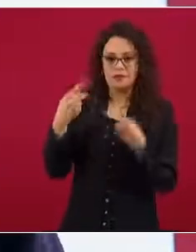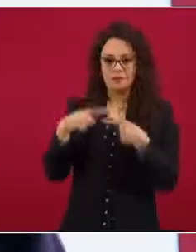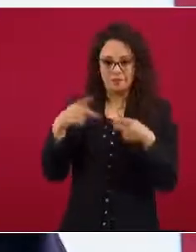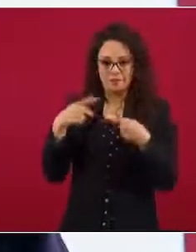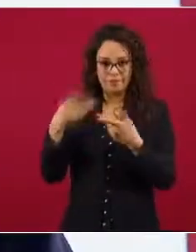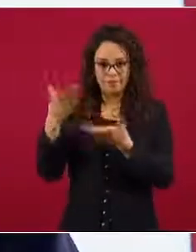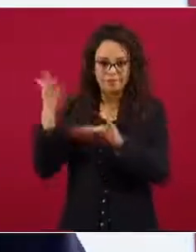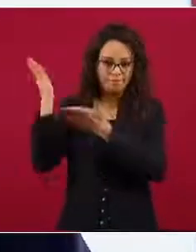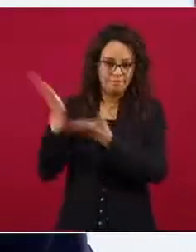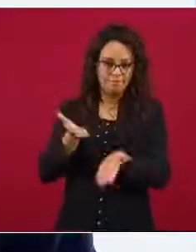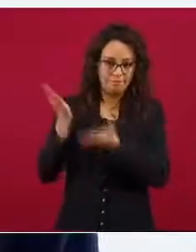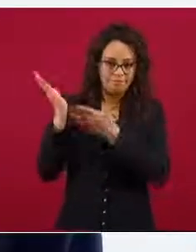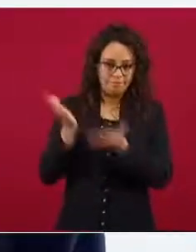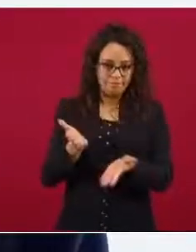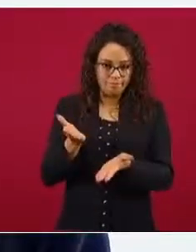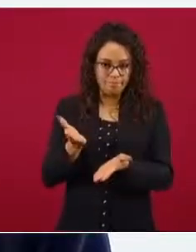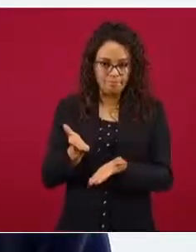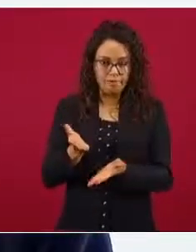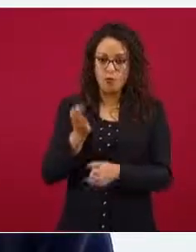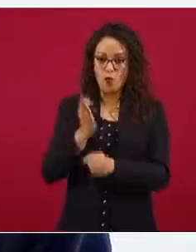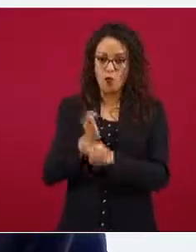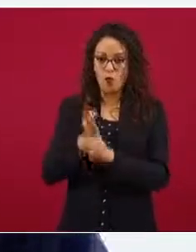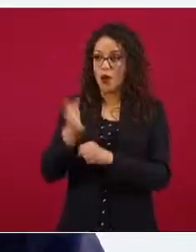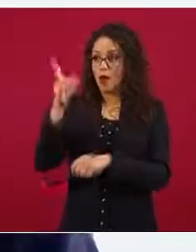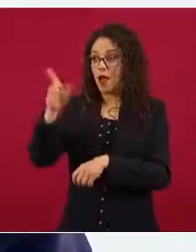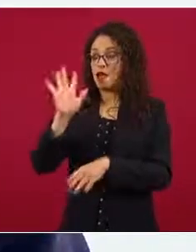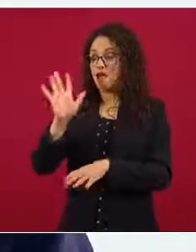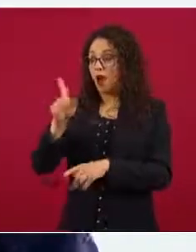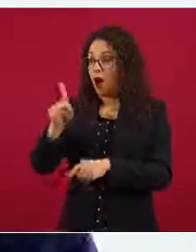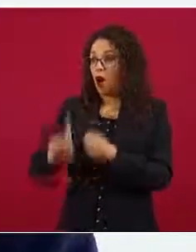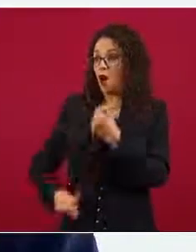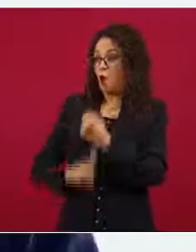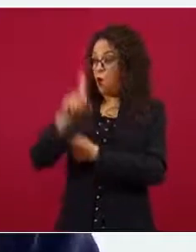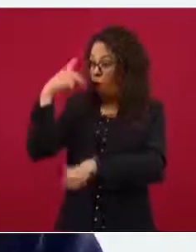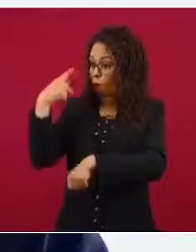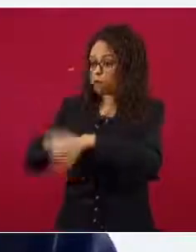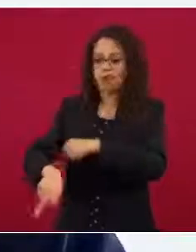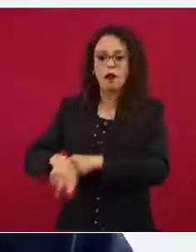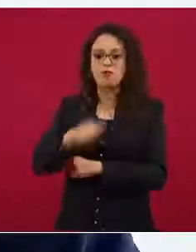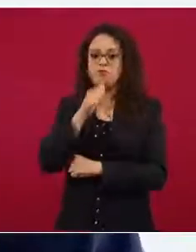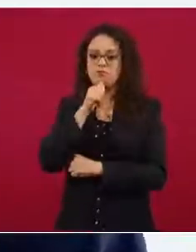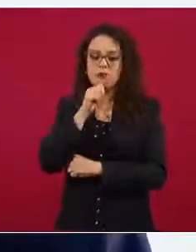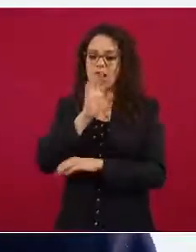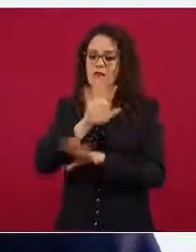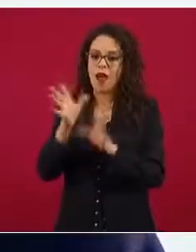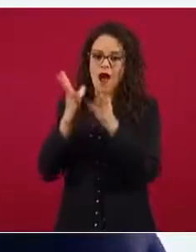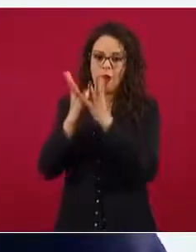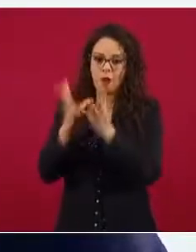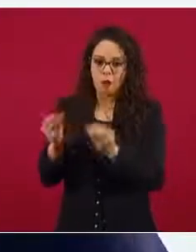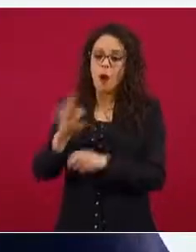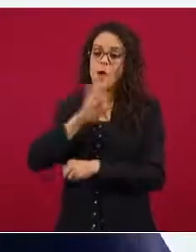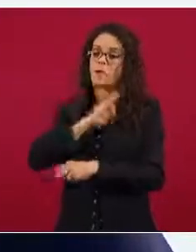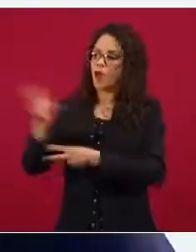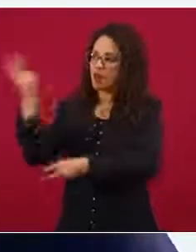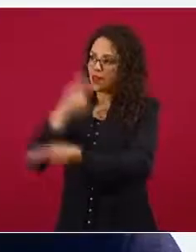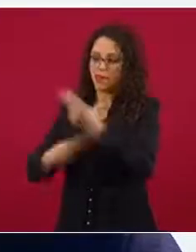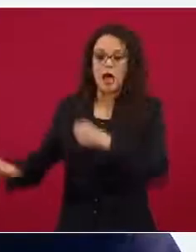tienen una situación de emergencia, y que puedan venir a ayudarnos, ayudar